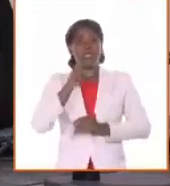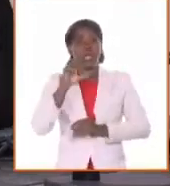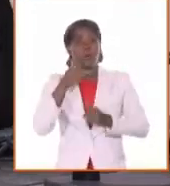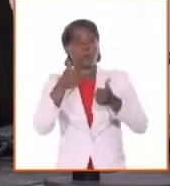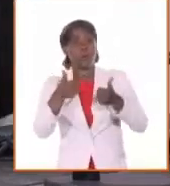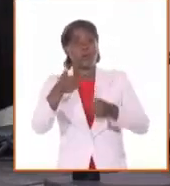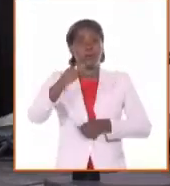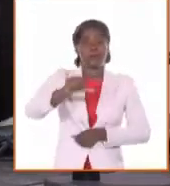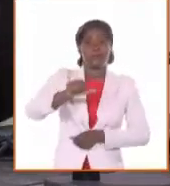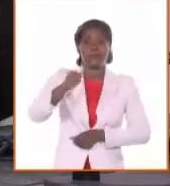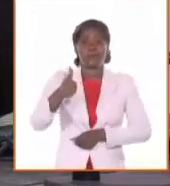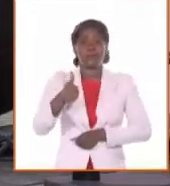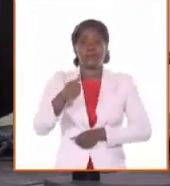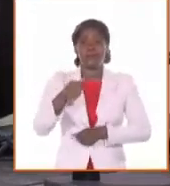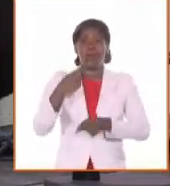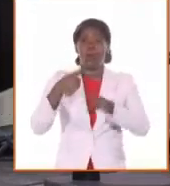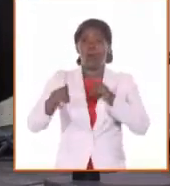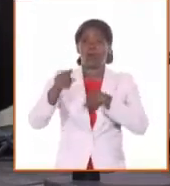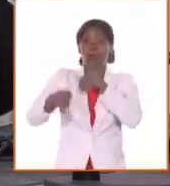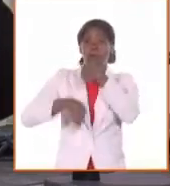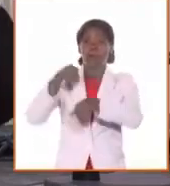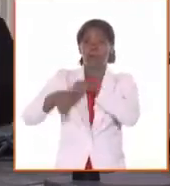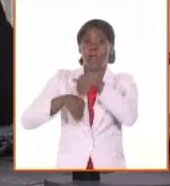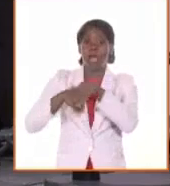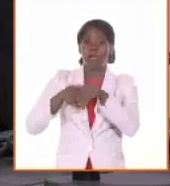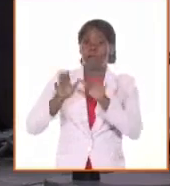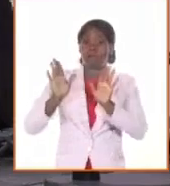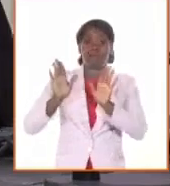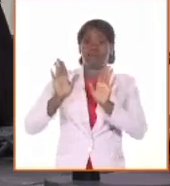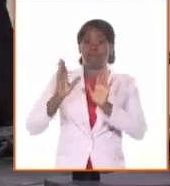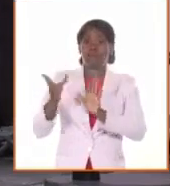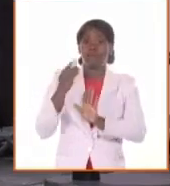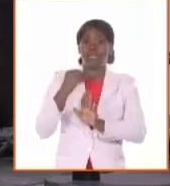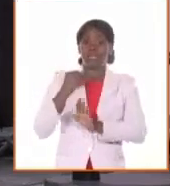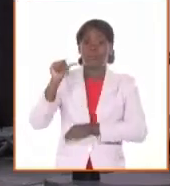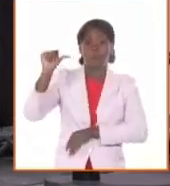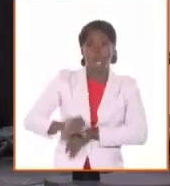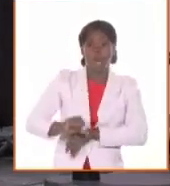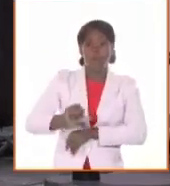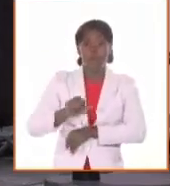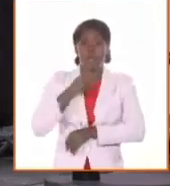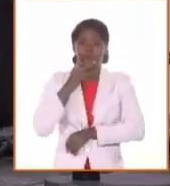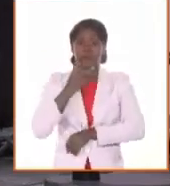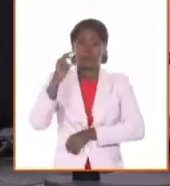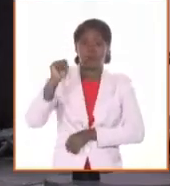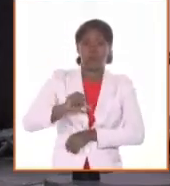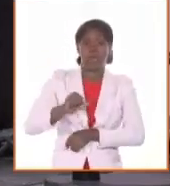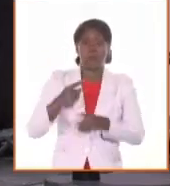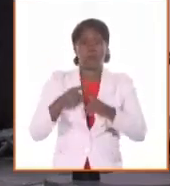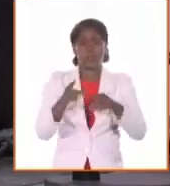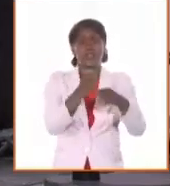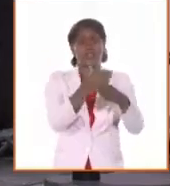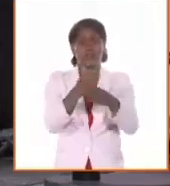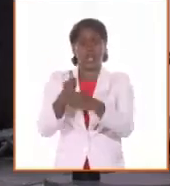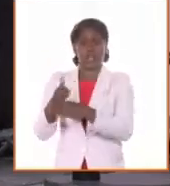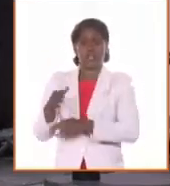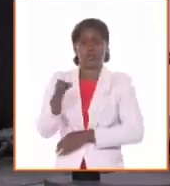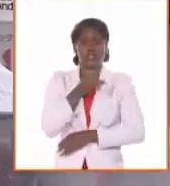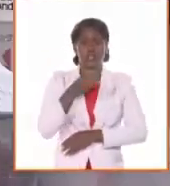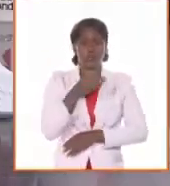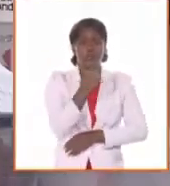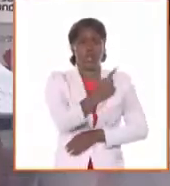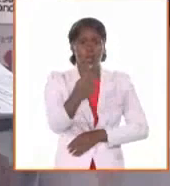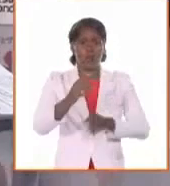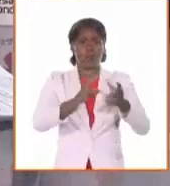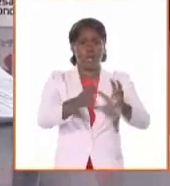un buen trato en diez de octubre realmente nada más recibimos maltrato no recibimos ninguna de buen trato en 10 de octubre eh pero también nos ha pasado en otro en otro territorio